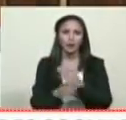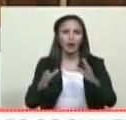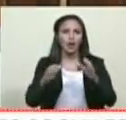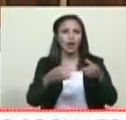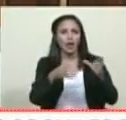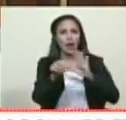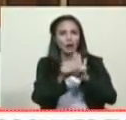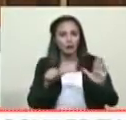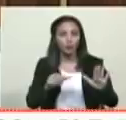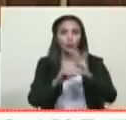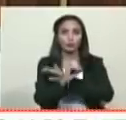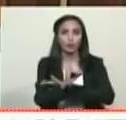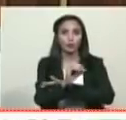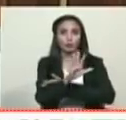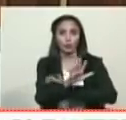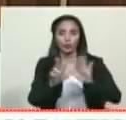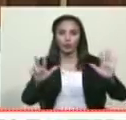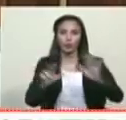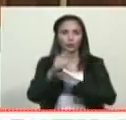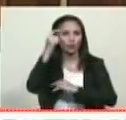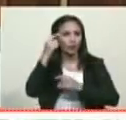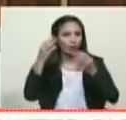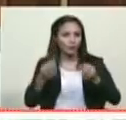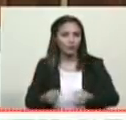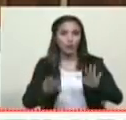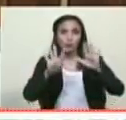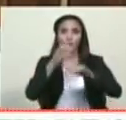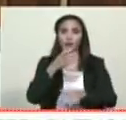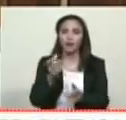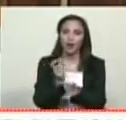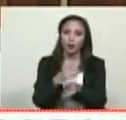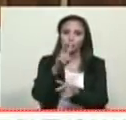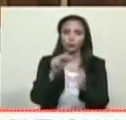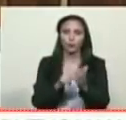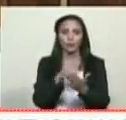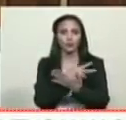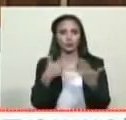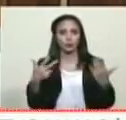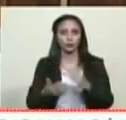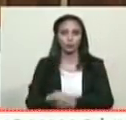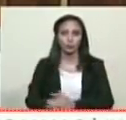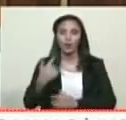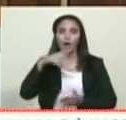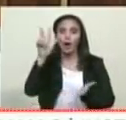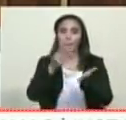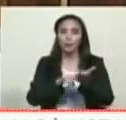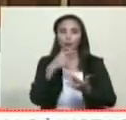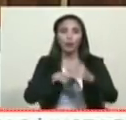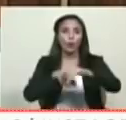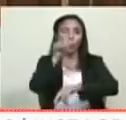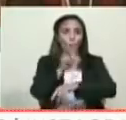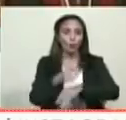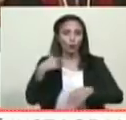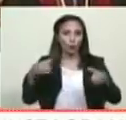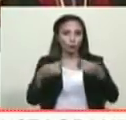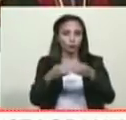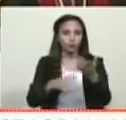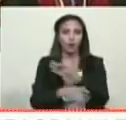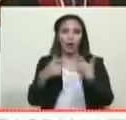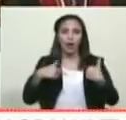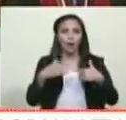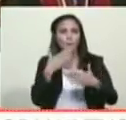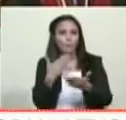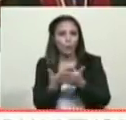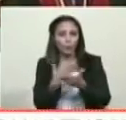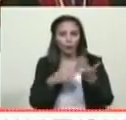resolución 058 de fecha 9 de agosto de 2018, aprobó por unanimidad proponer el